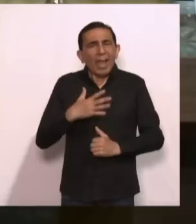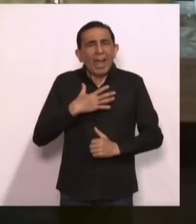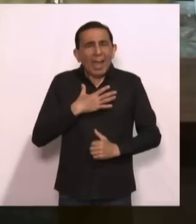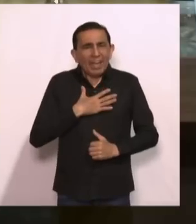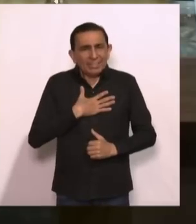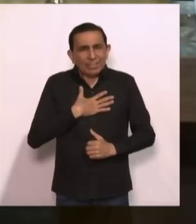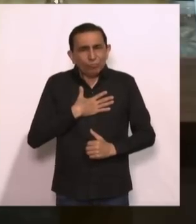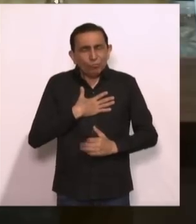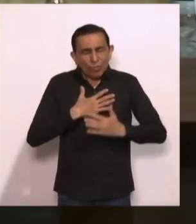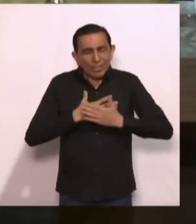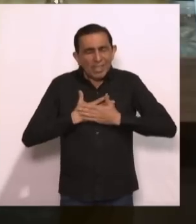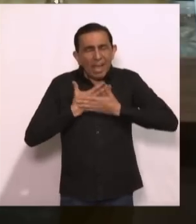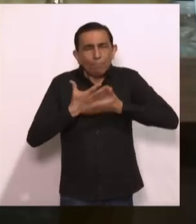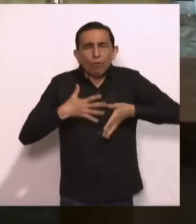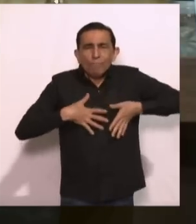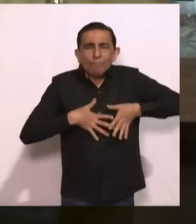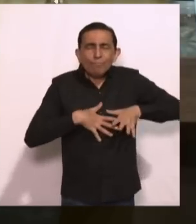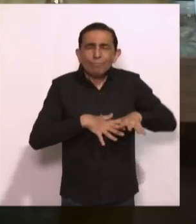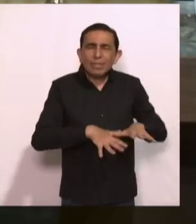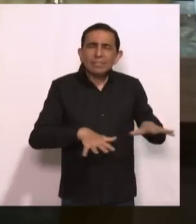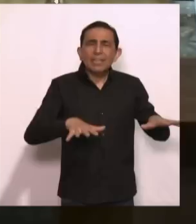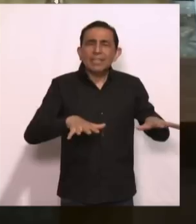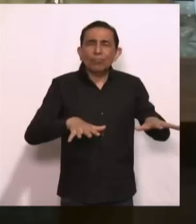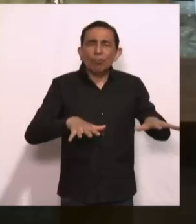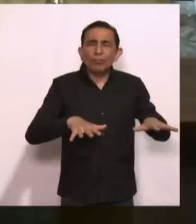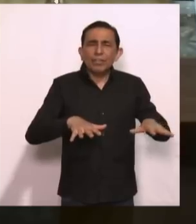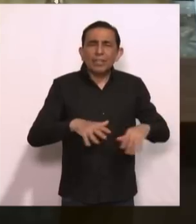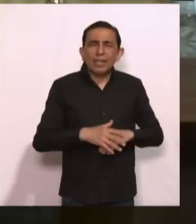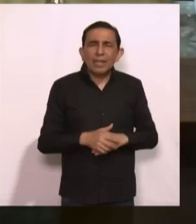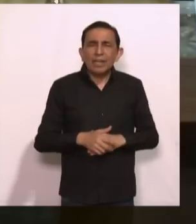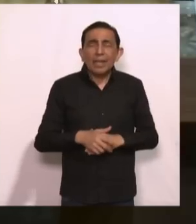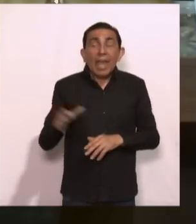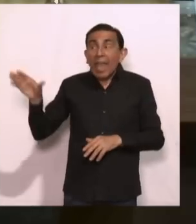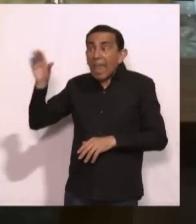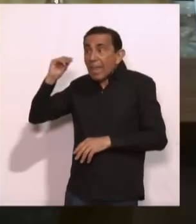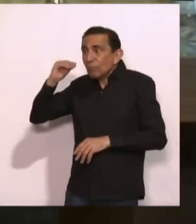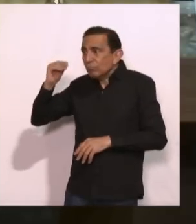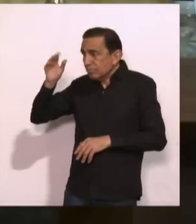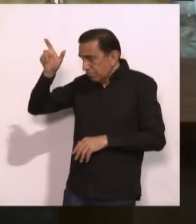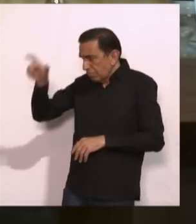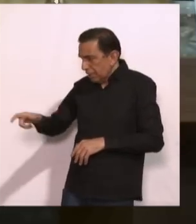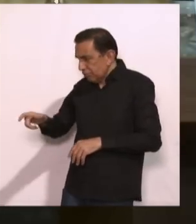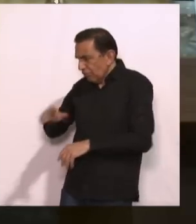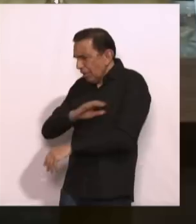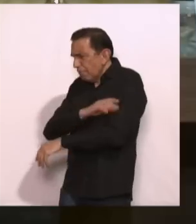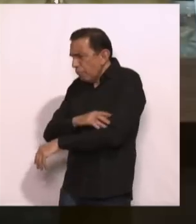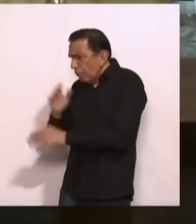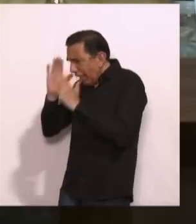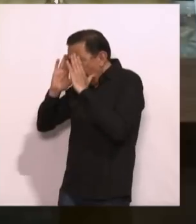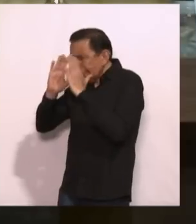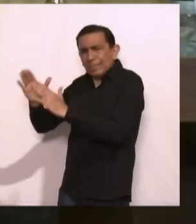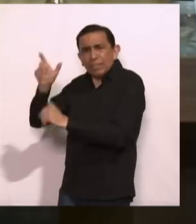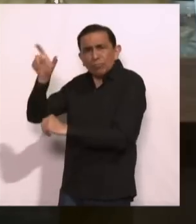evangélicas de misericordia, de cercanía, de escucha compasiva, mirada